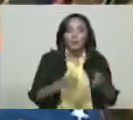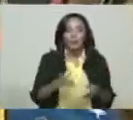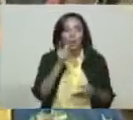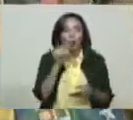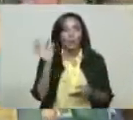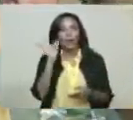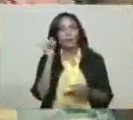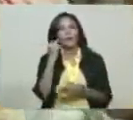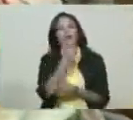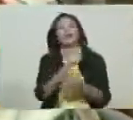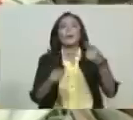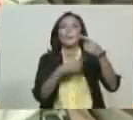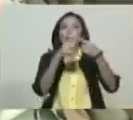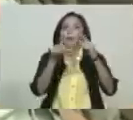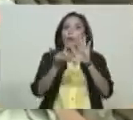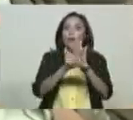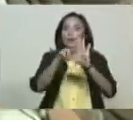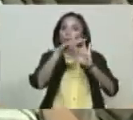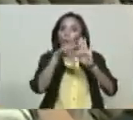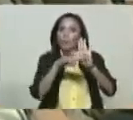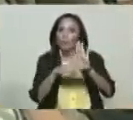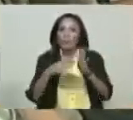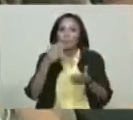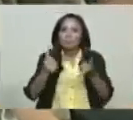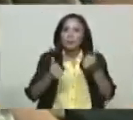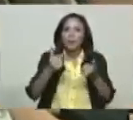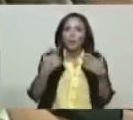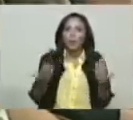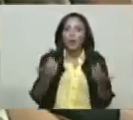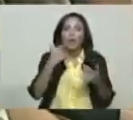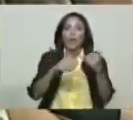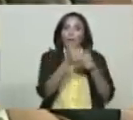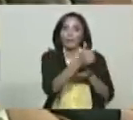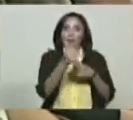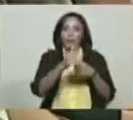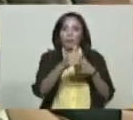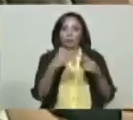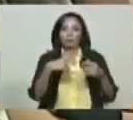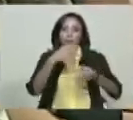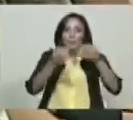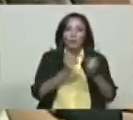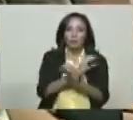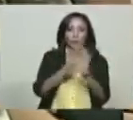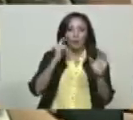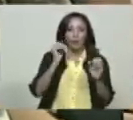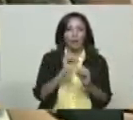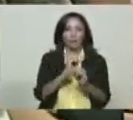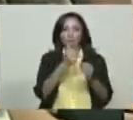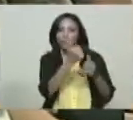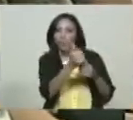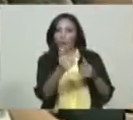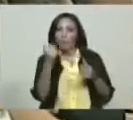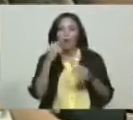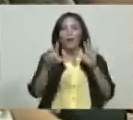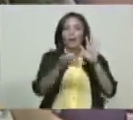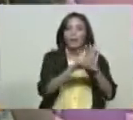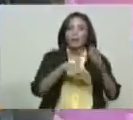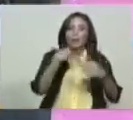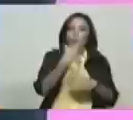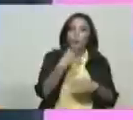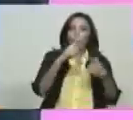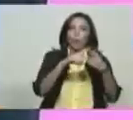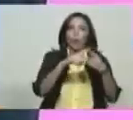Principios generales. Y cada uno de ellos tiene su definición. Libro rojo,